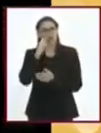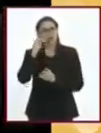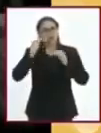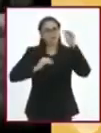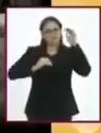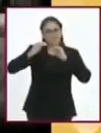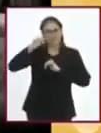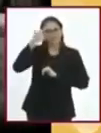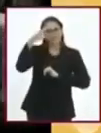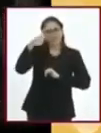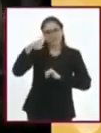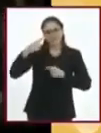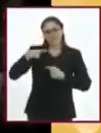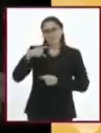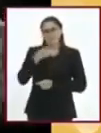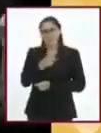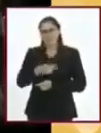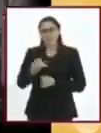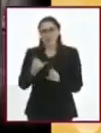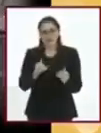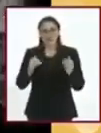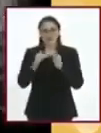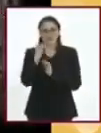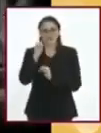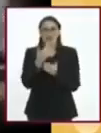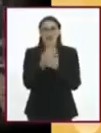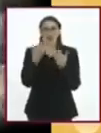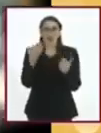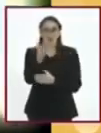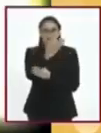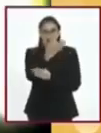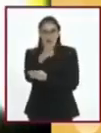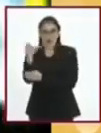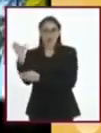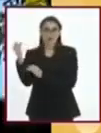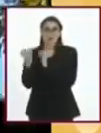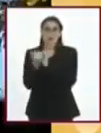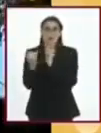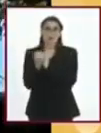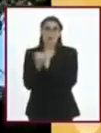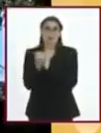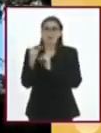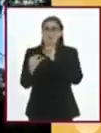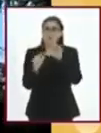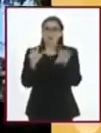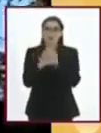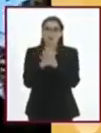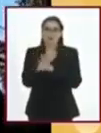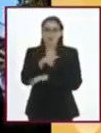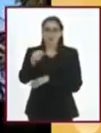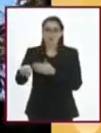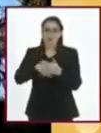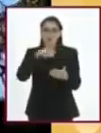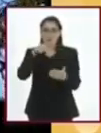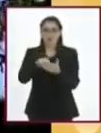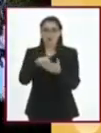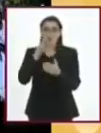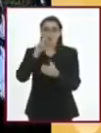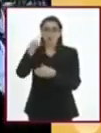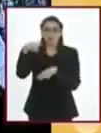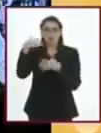es mucho más fácil ahora contemplarlo en el campo con estos desarrollos urbanos, porque estas zonas tienen un alto